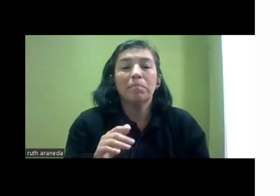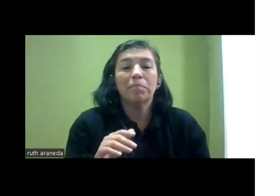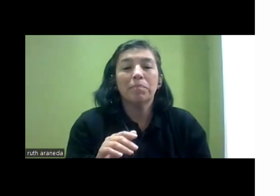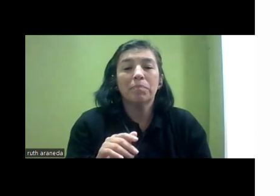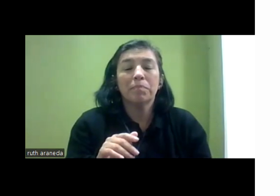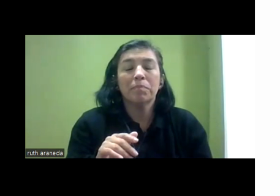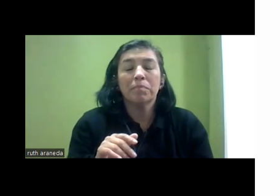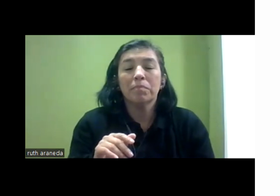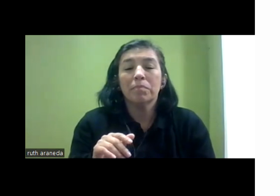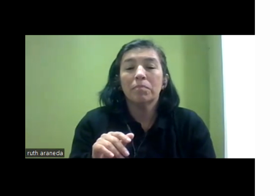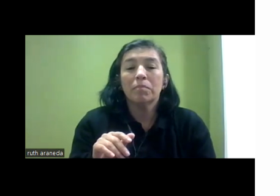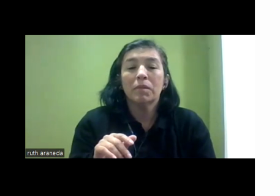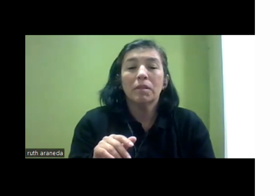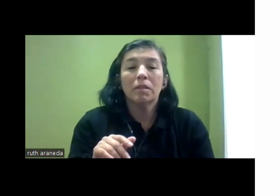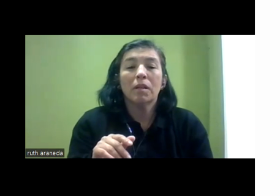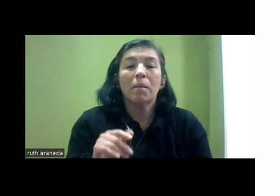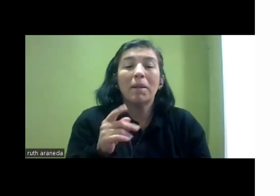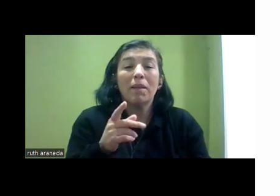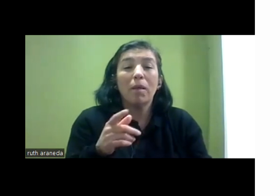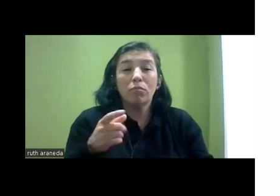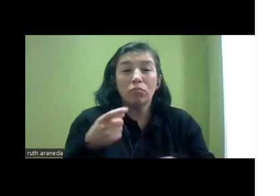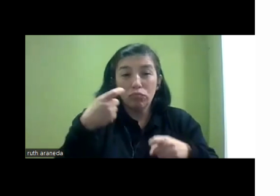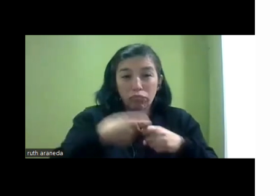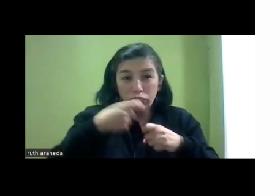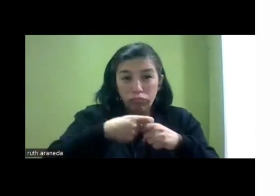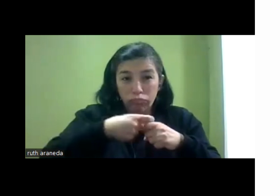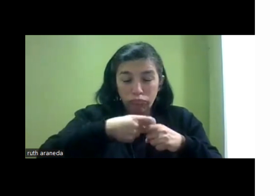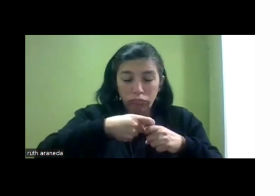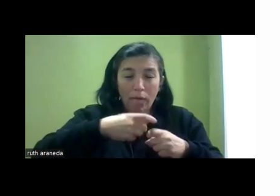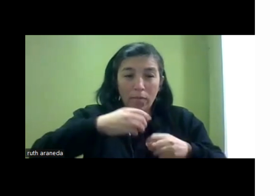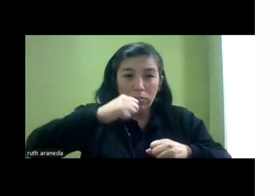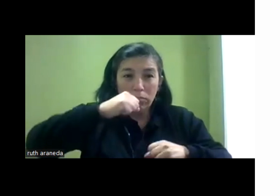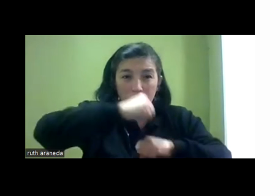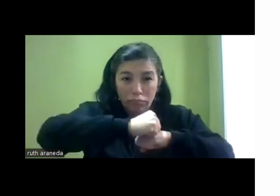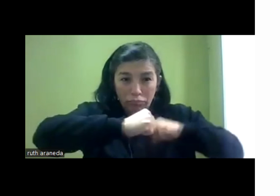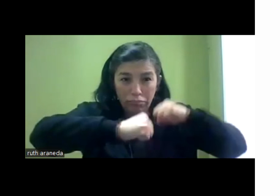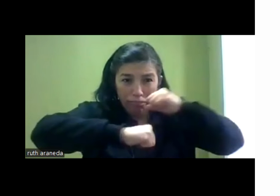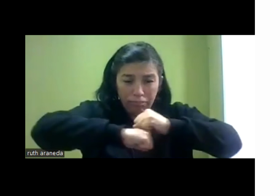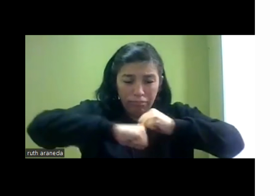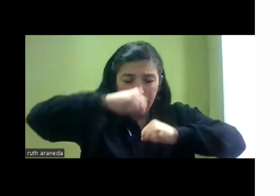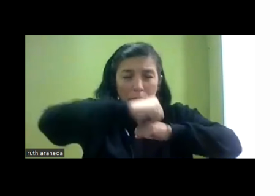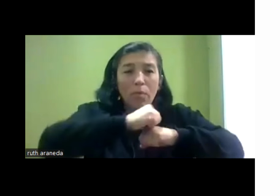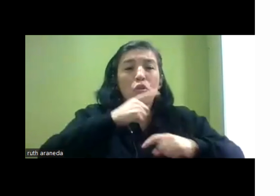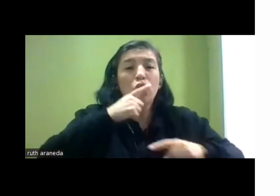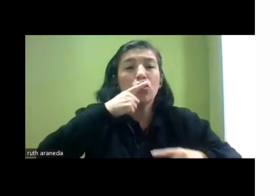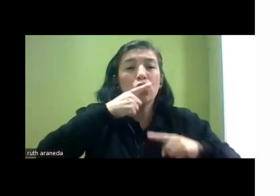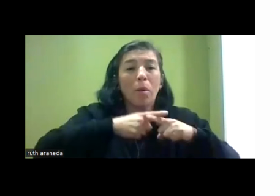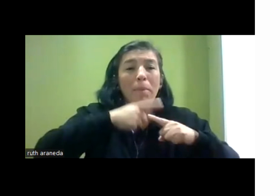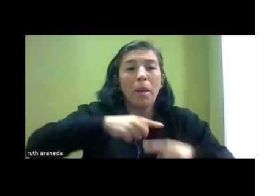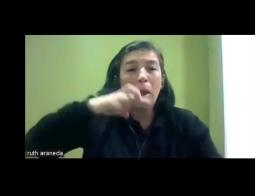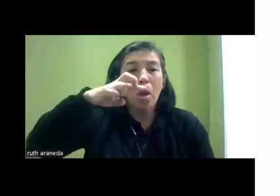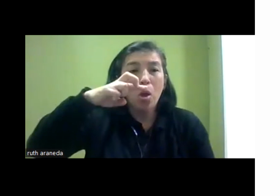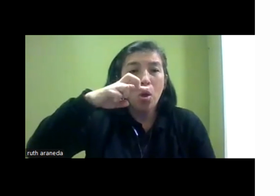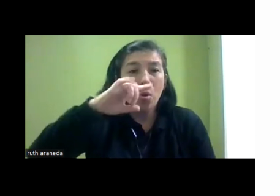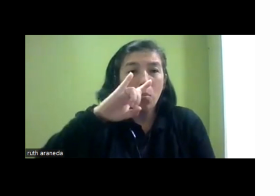eh, fortificaciones o los pucaras, como fueron llamados por los españoles a su